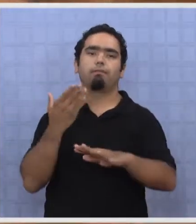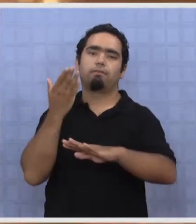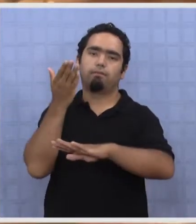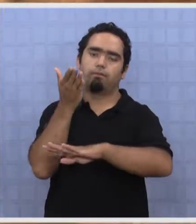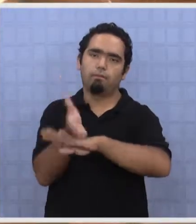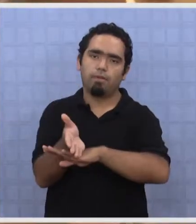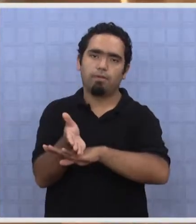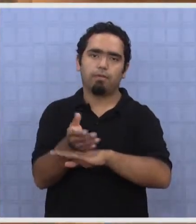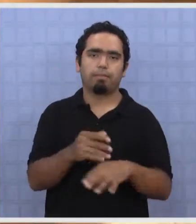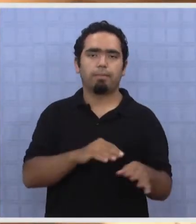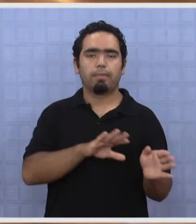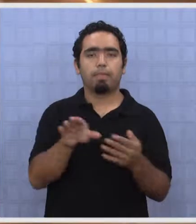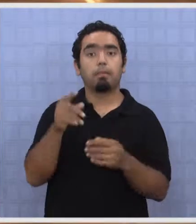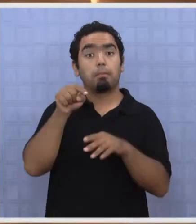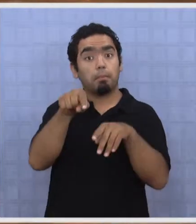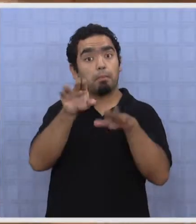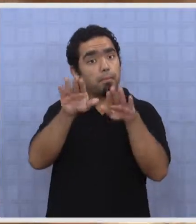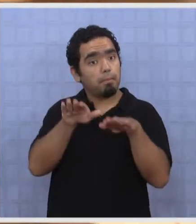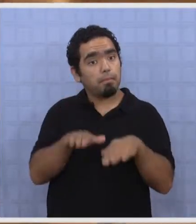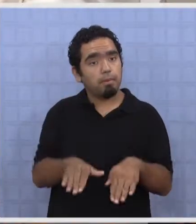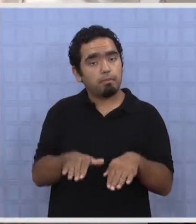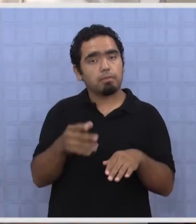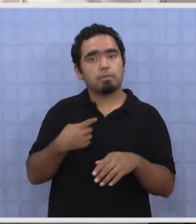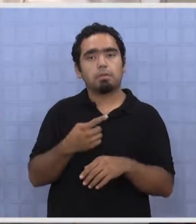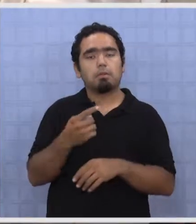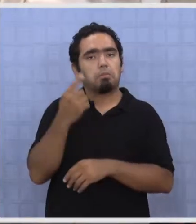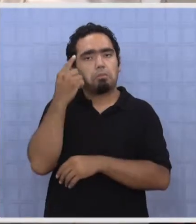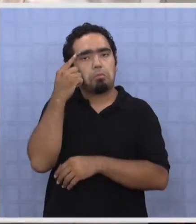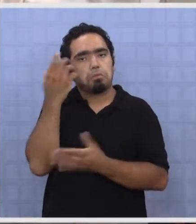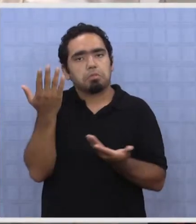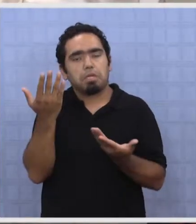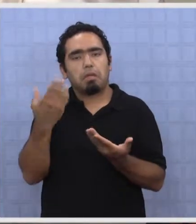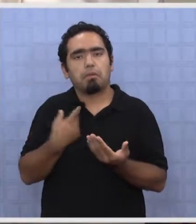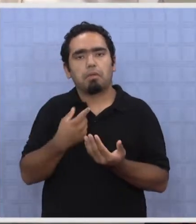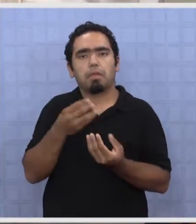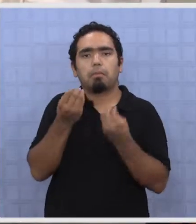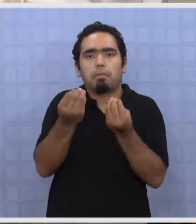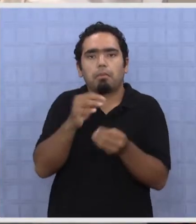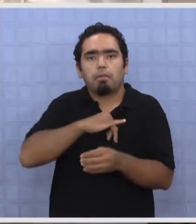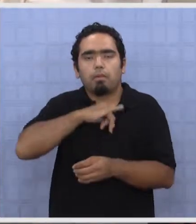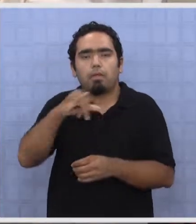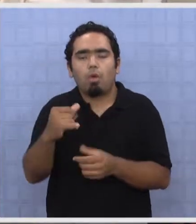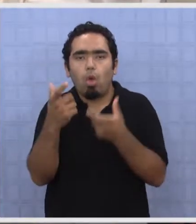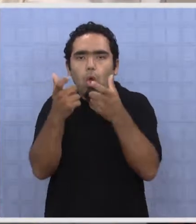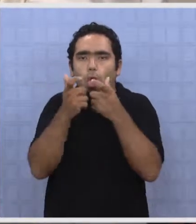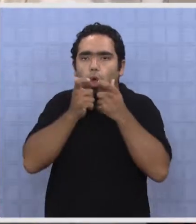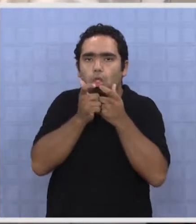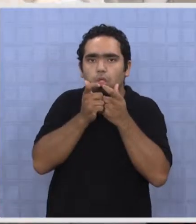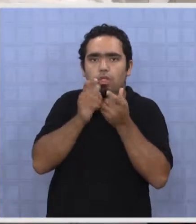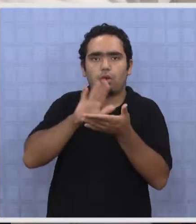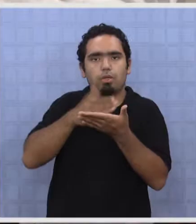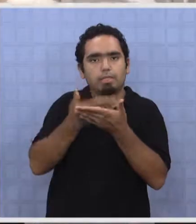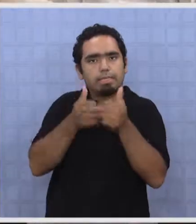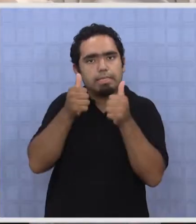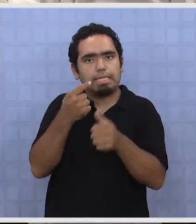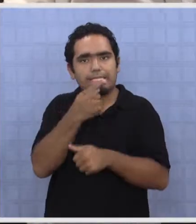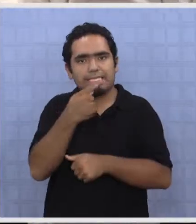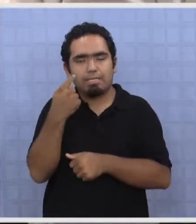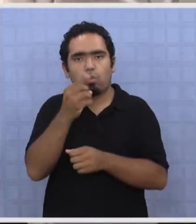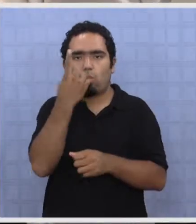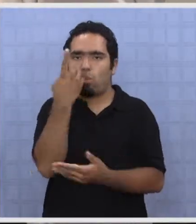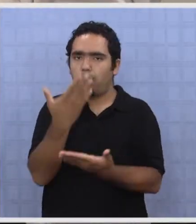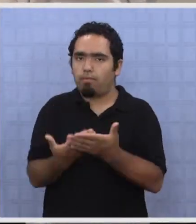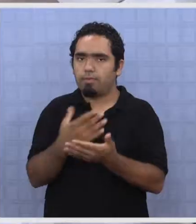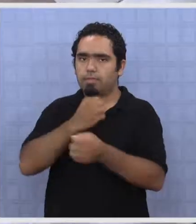dolor insoportable. Por lo mismo, no medimos las consecuencias de no controlar nuestra salud dental al menos una vez al